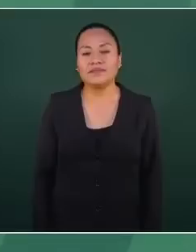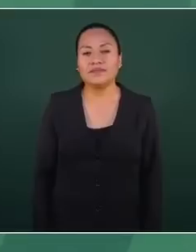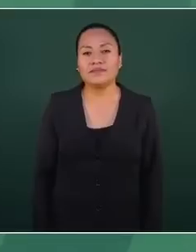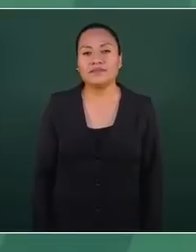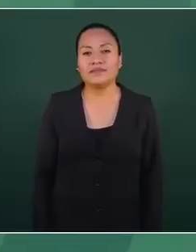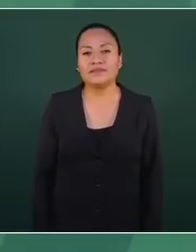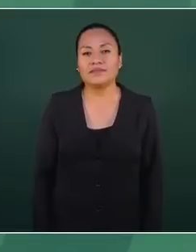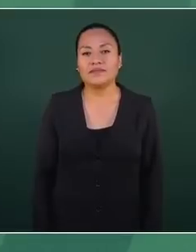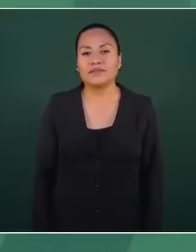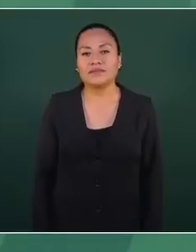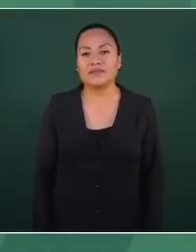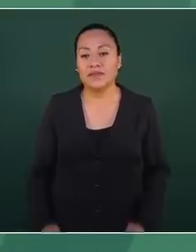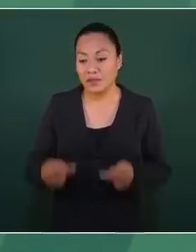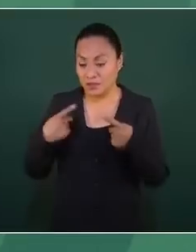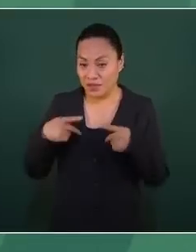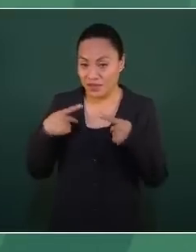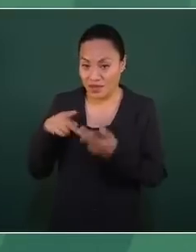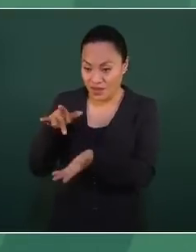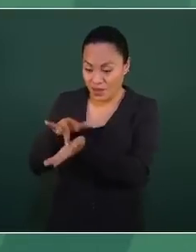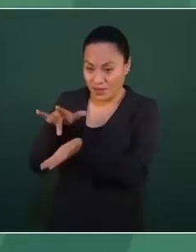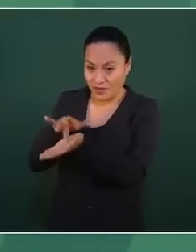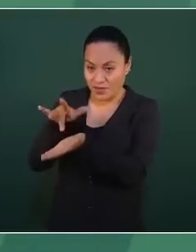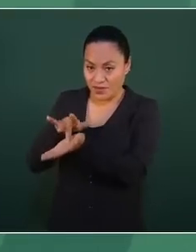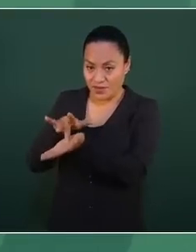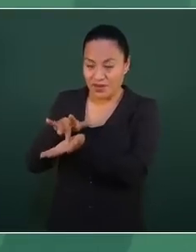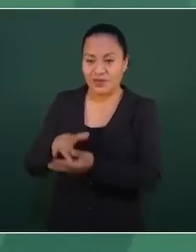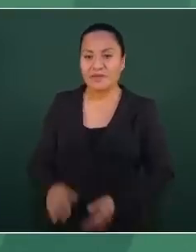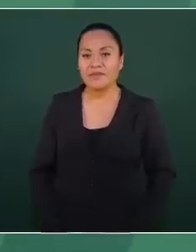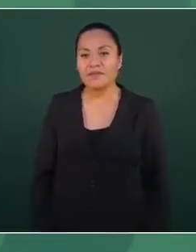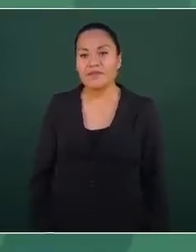1,125,000, y beneficiarios